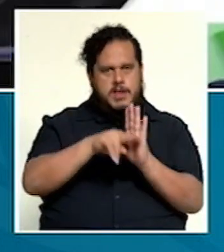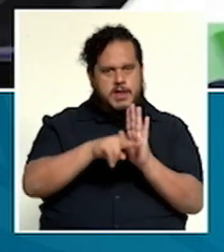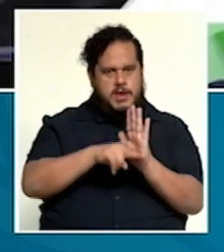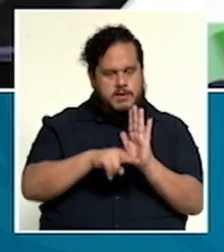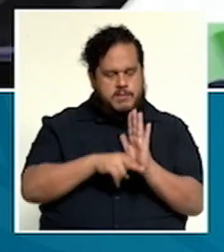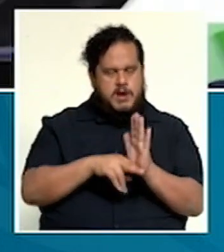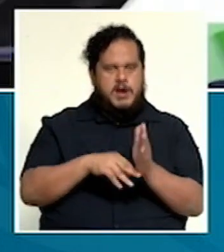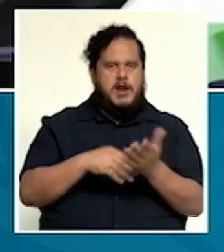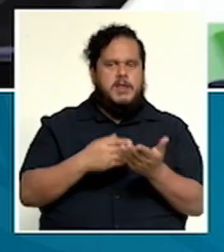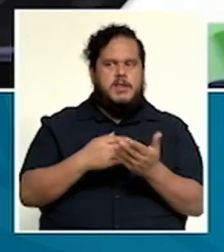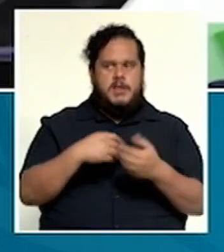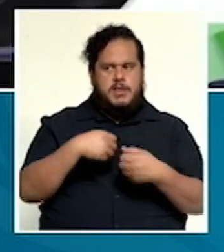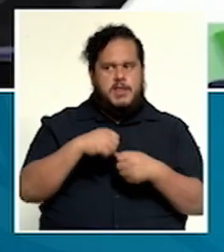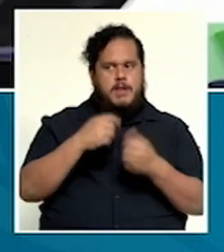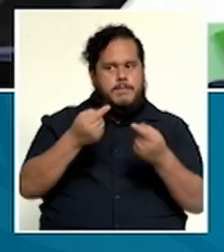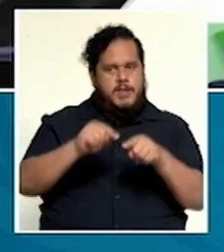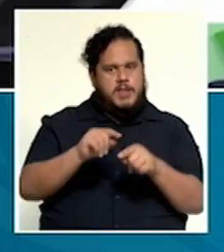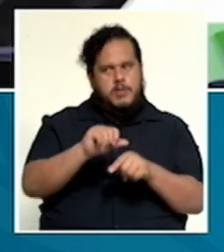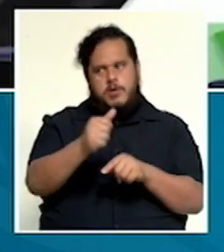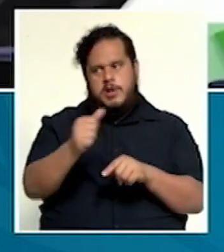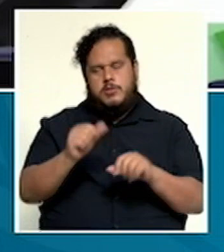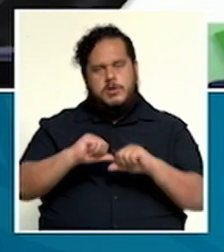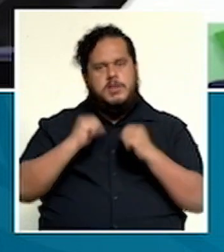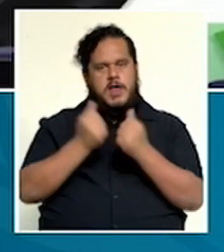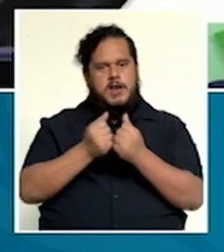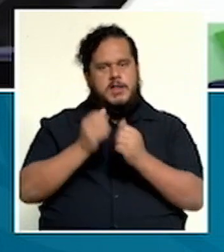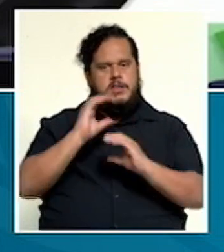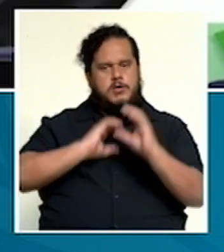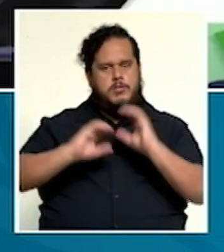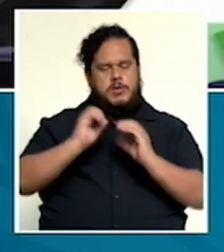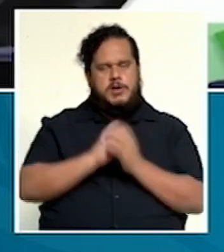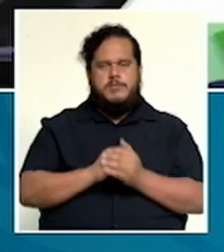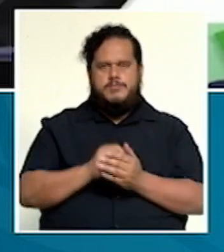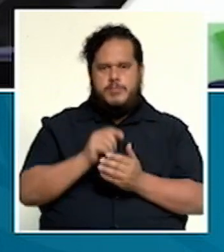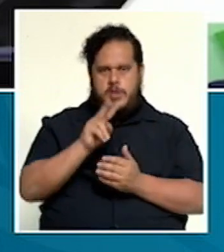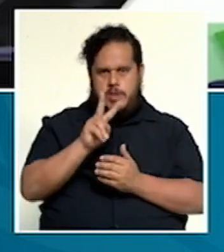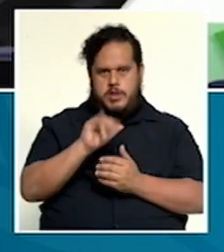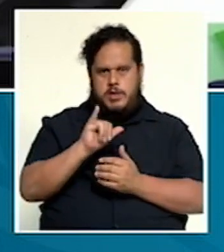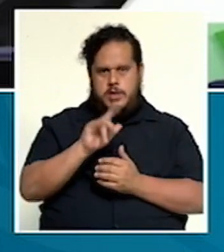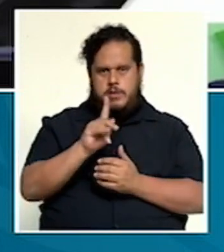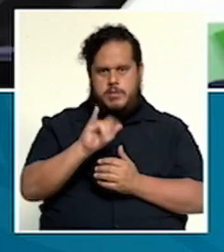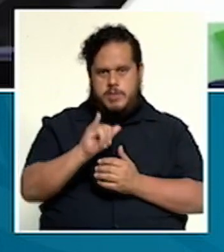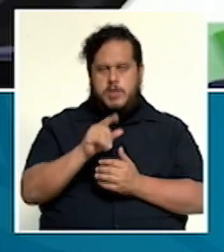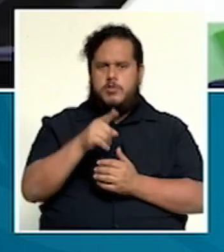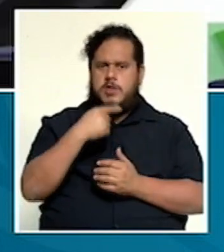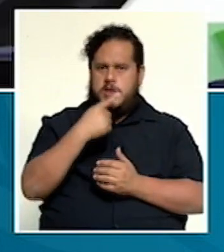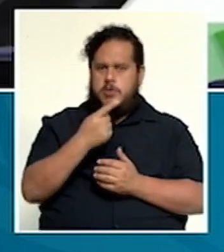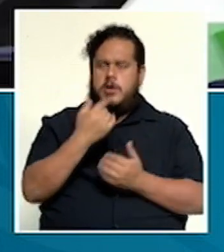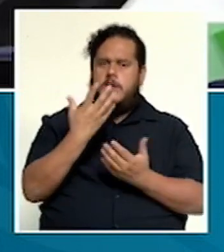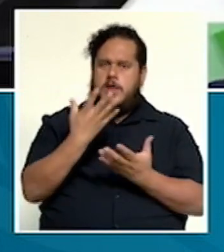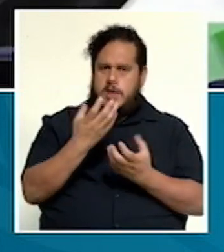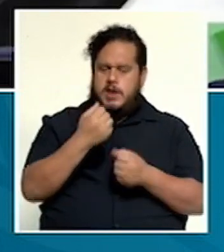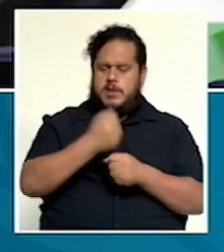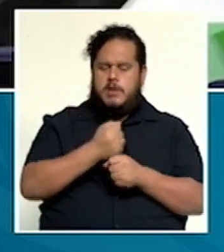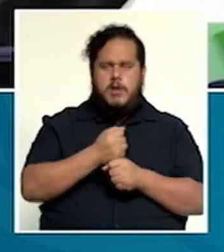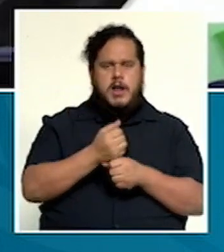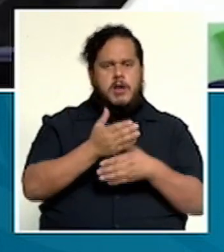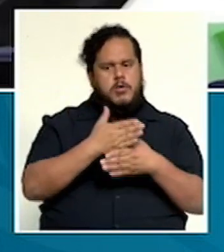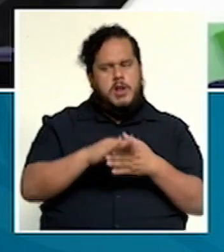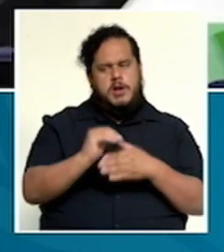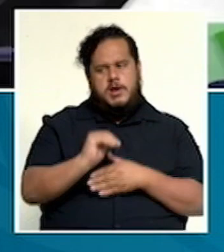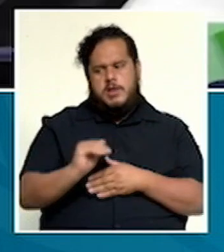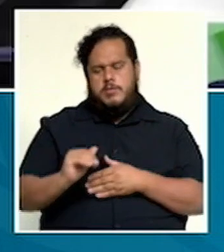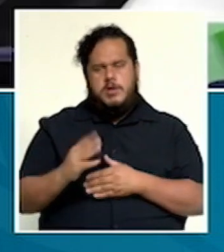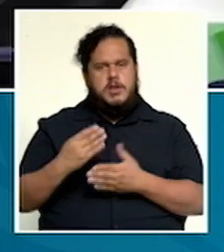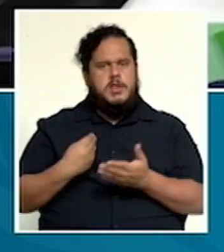otras áreas comerciales. Ya vi que usted ha mencionado en varias ocasiones que quiere trabajar con las ligas menores y en